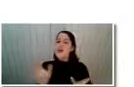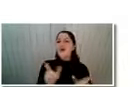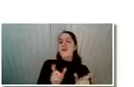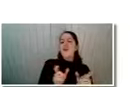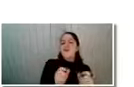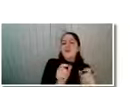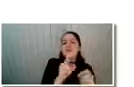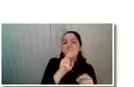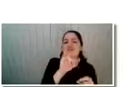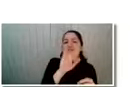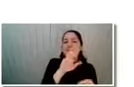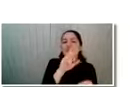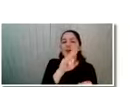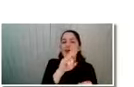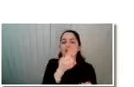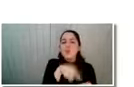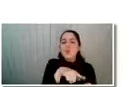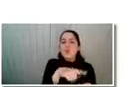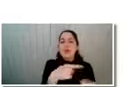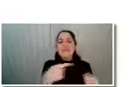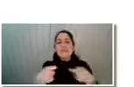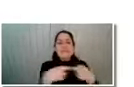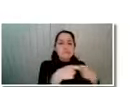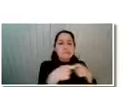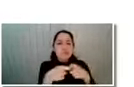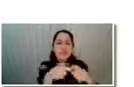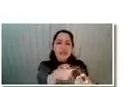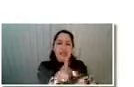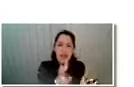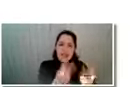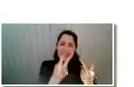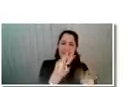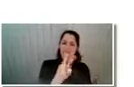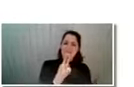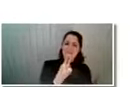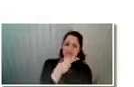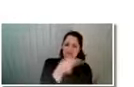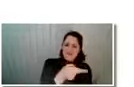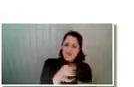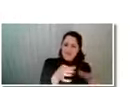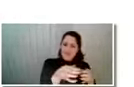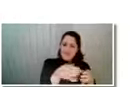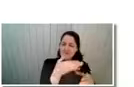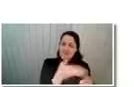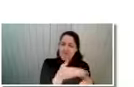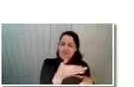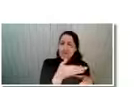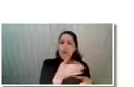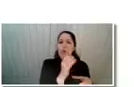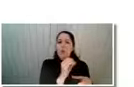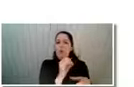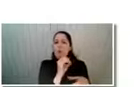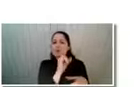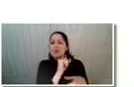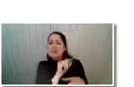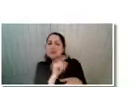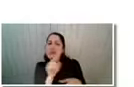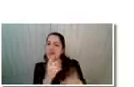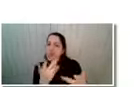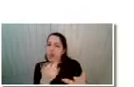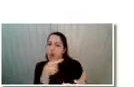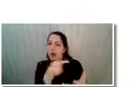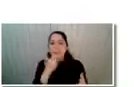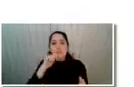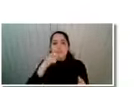no, porque como les decía, estos virus no pueden reproducirse fuera del ser humano, no pueden aumentar su número. Por lo